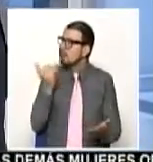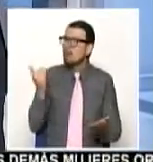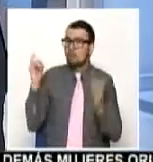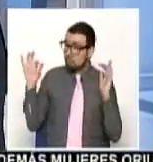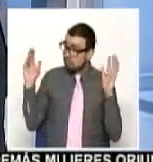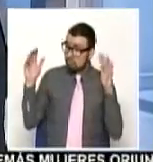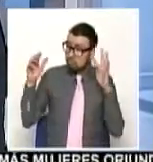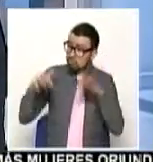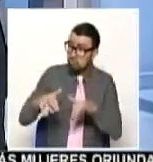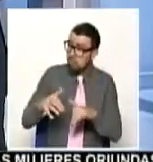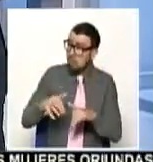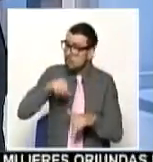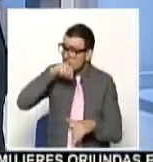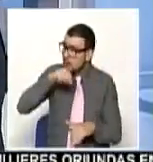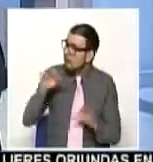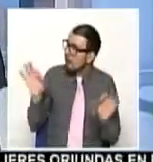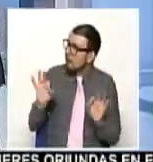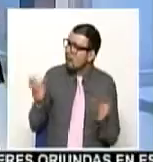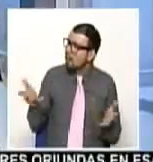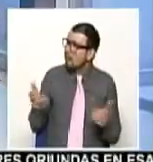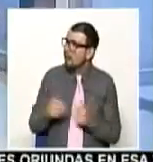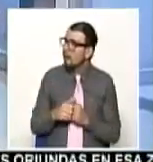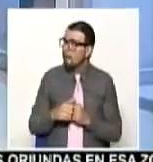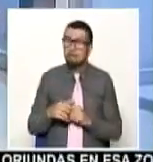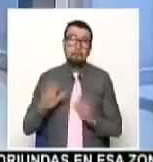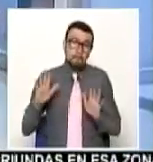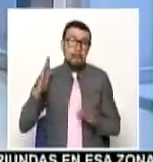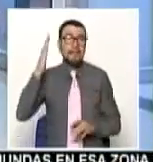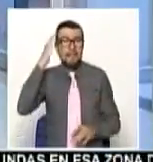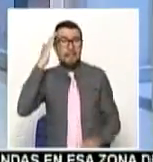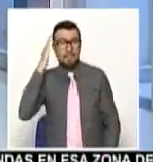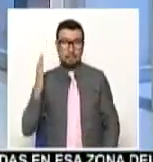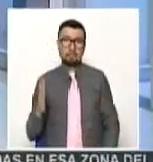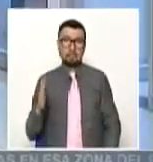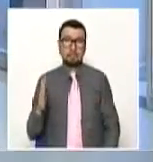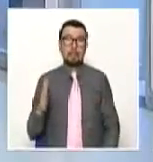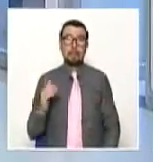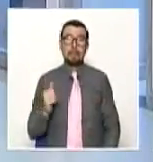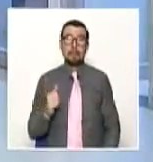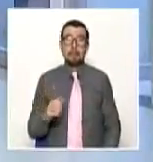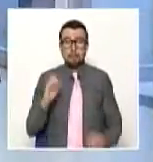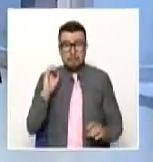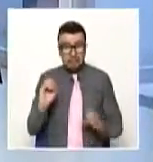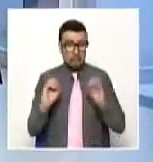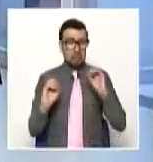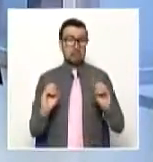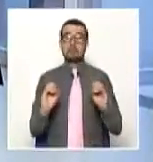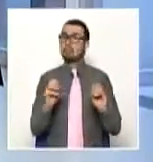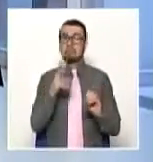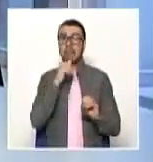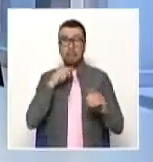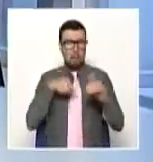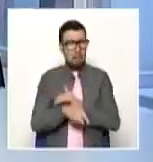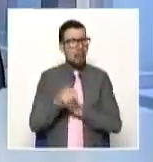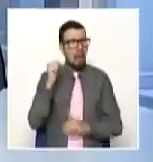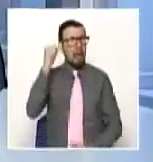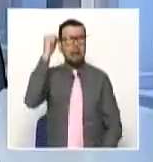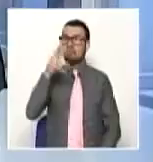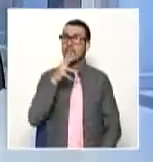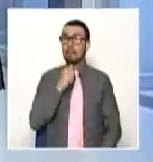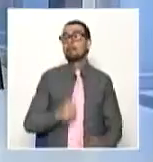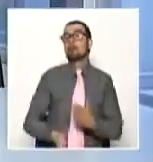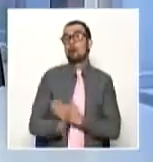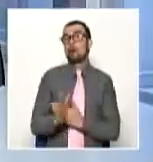entraron? Pues como dicen por ahí, crónica de una muerte anunciada, cero huevito, cero pollito, empate, nada de goles y la crisis